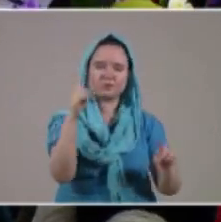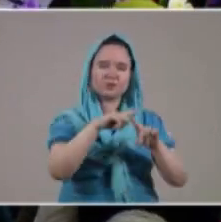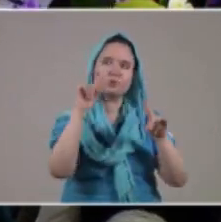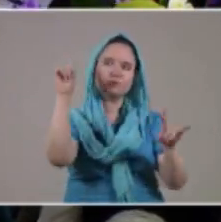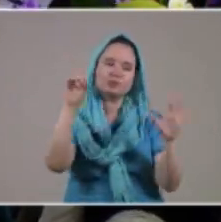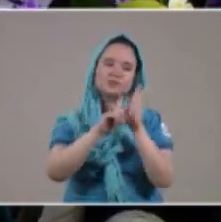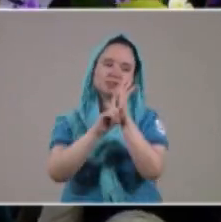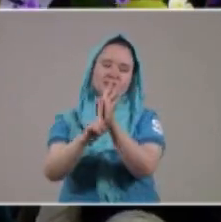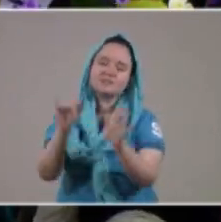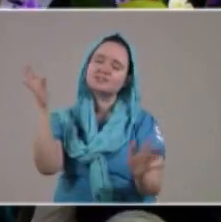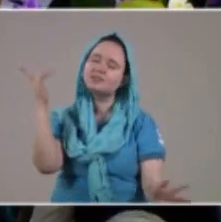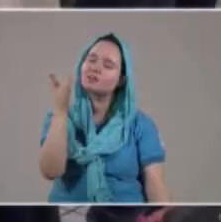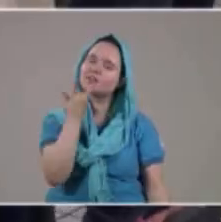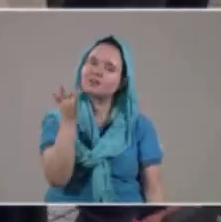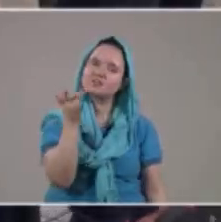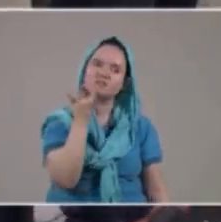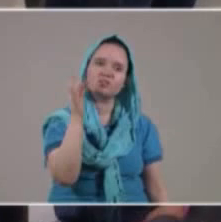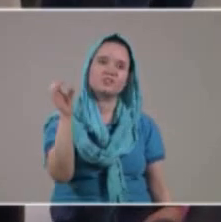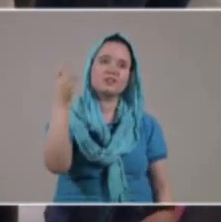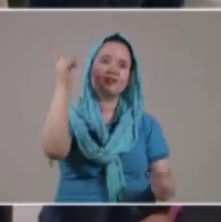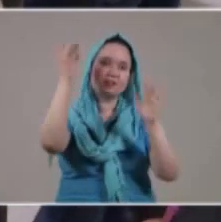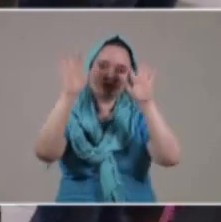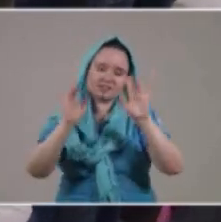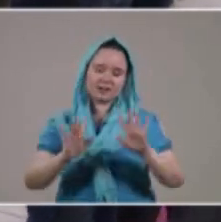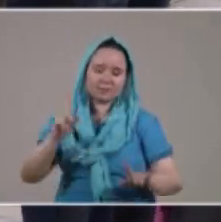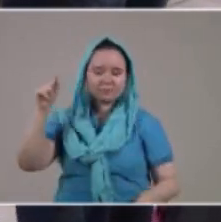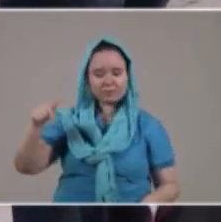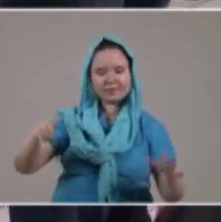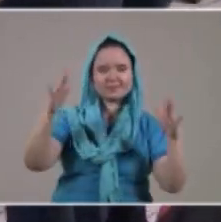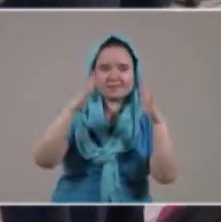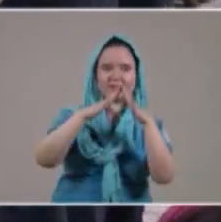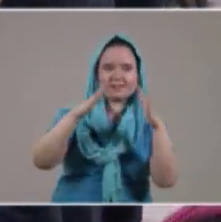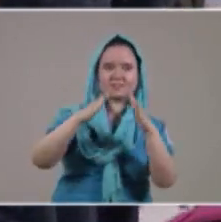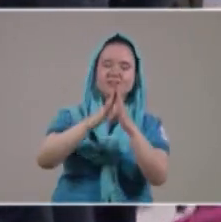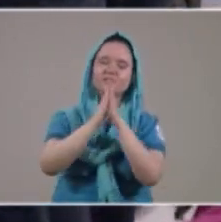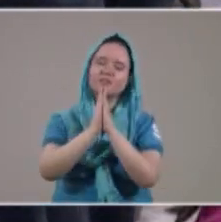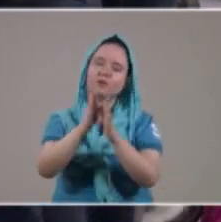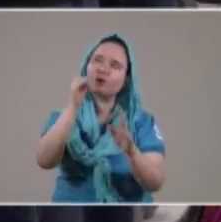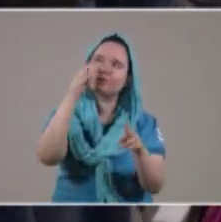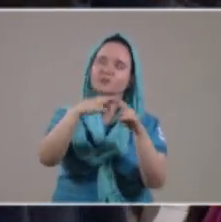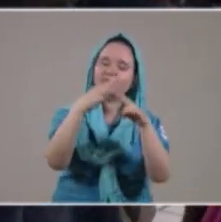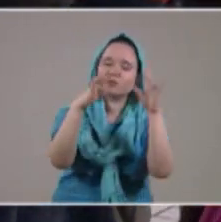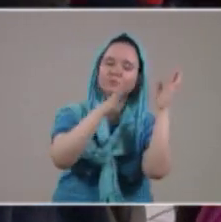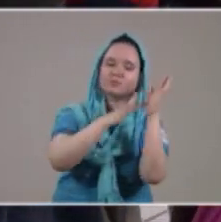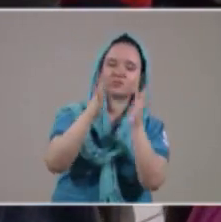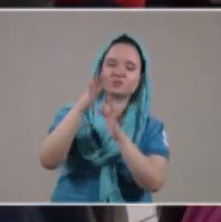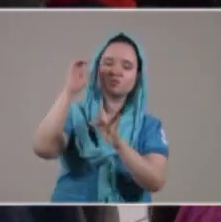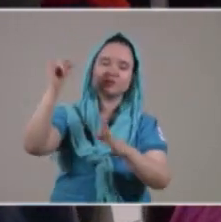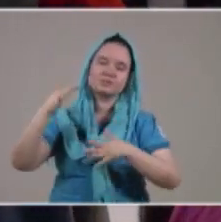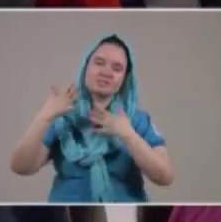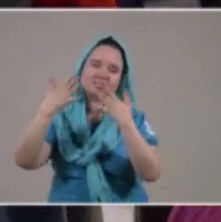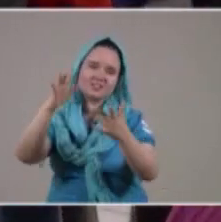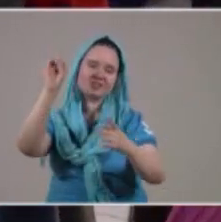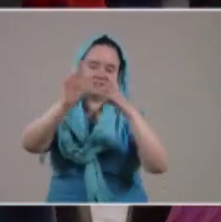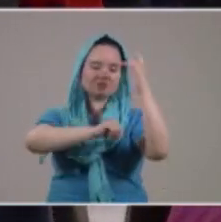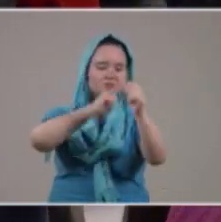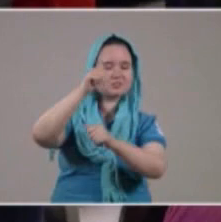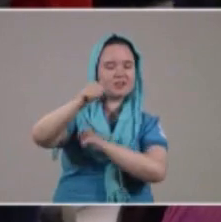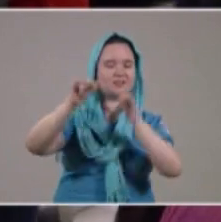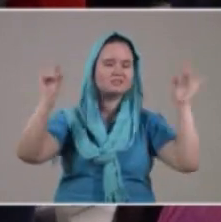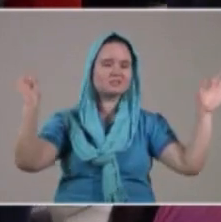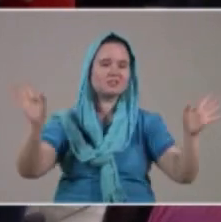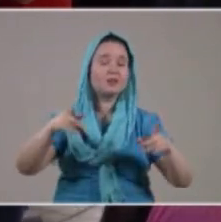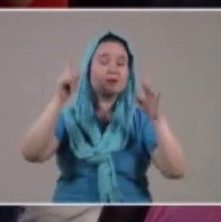presencia exquisita que has derramado sobre esta casa. Te rogamos en el nombre de Jesús que extiendas tus alas para